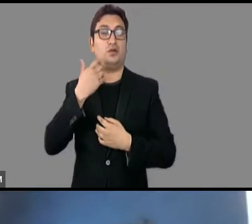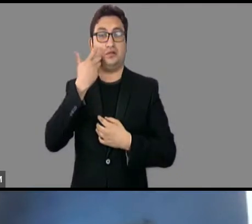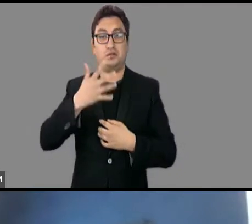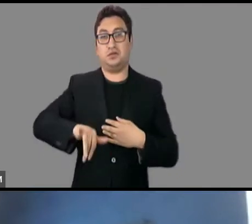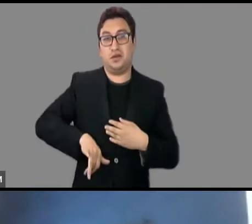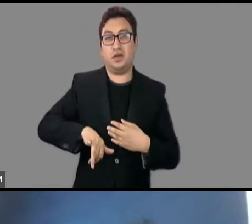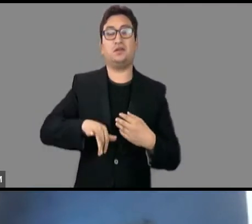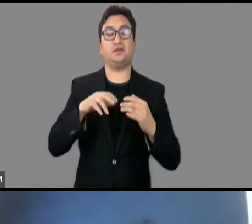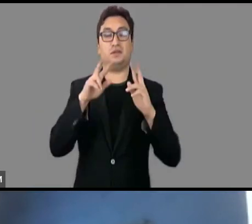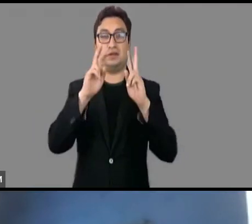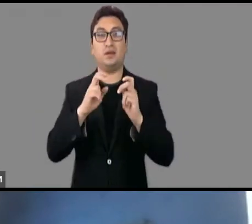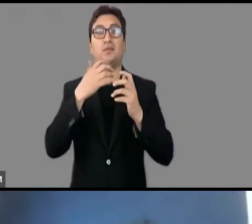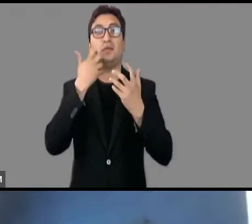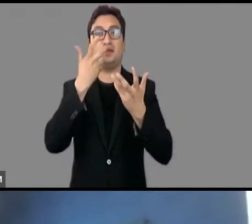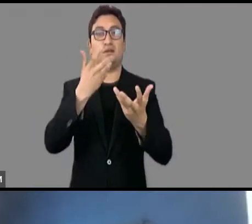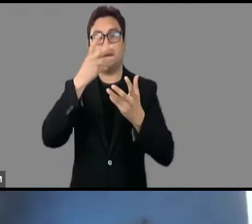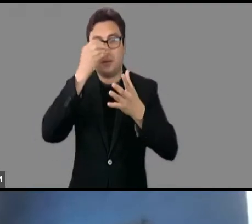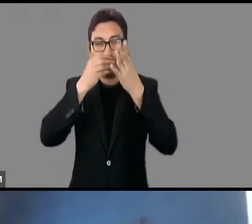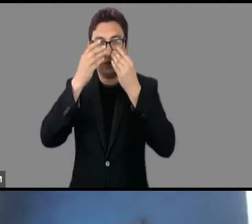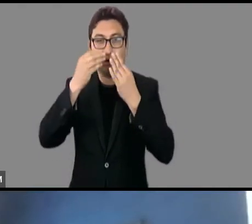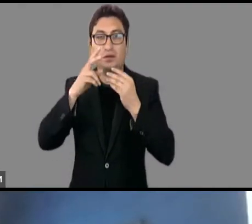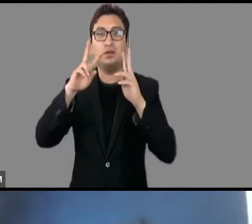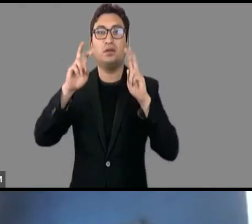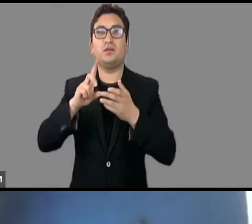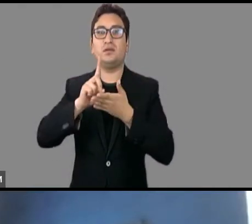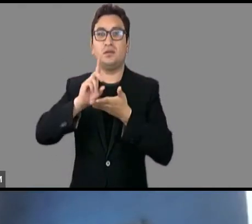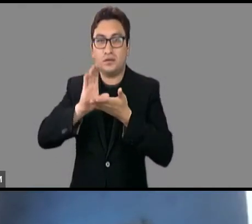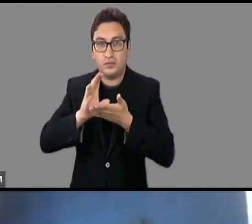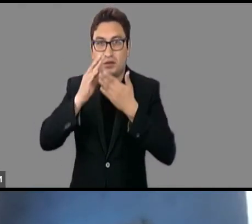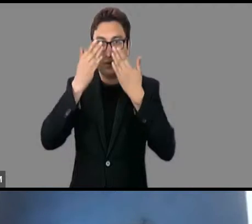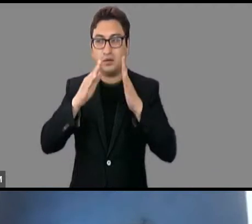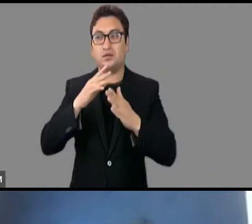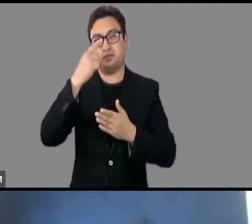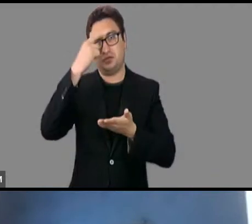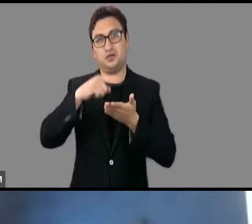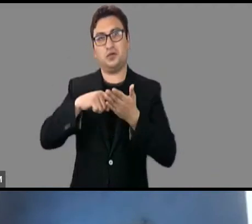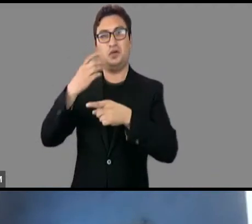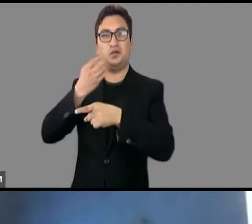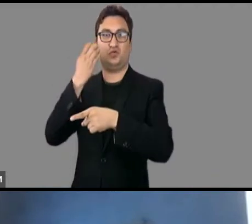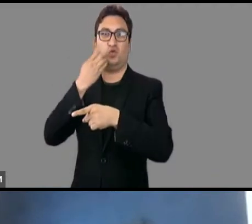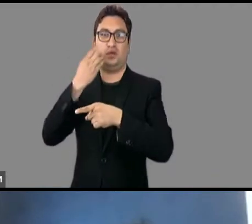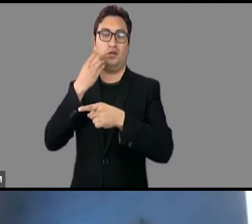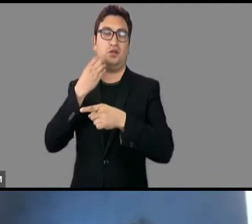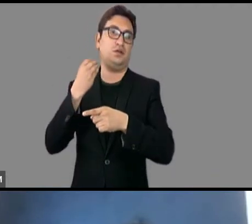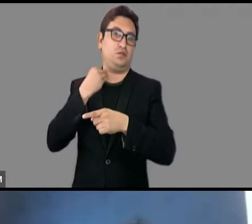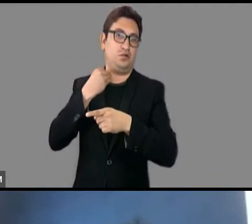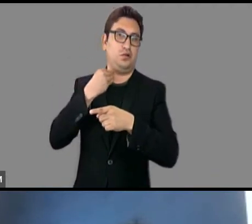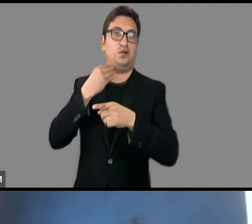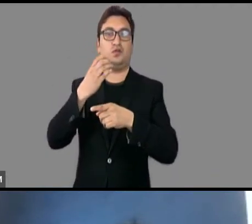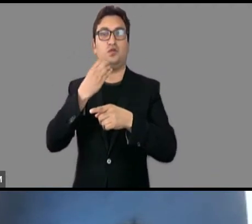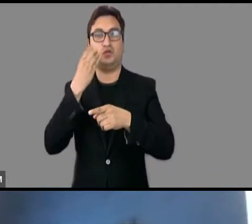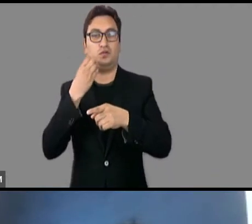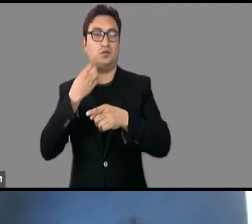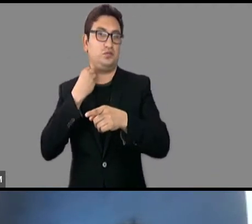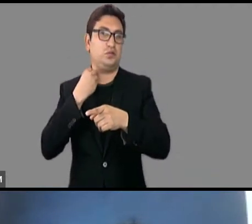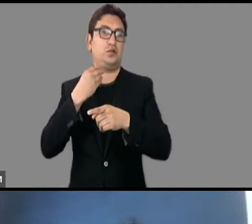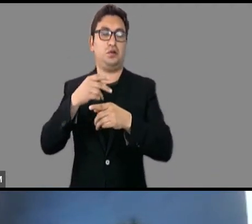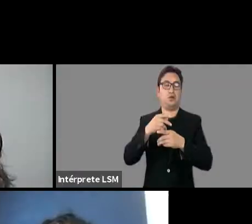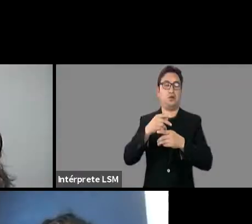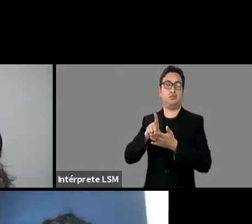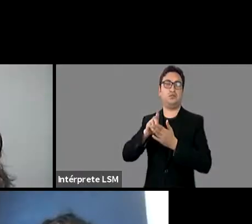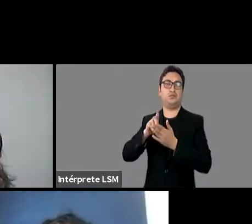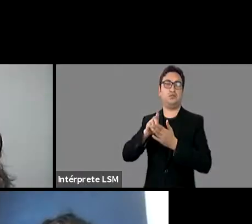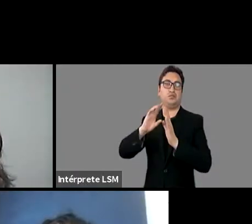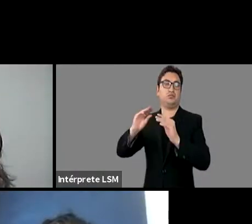quieren entenderlo y pues definitivamente yo diría escuelas de derecho y colegios de abogados. Gracias.